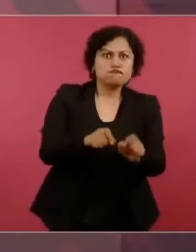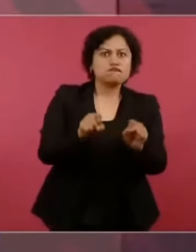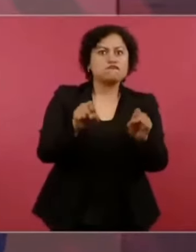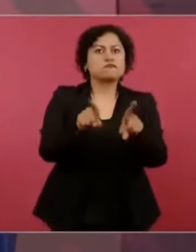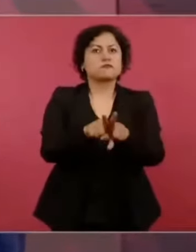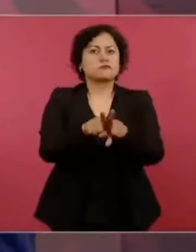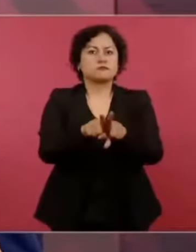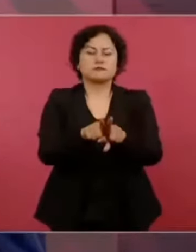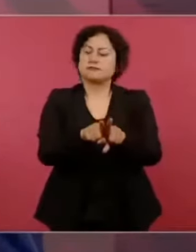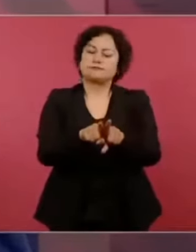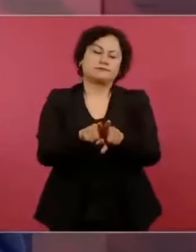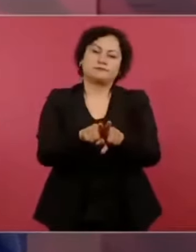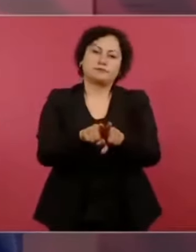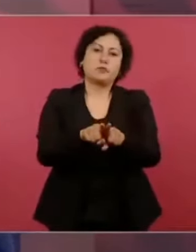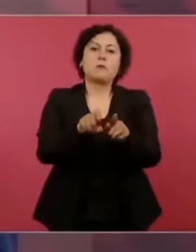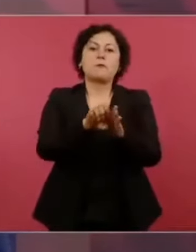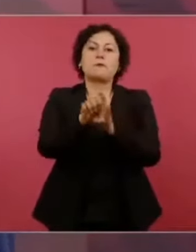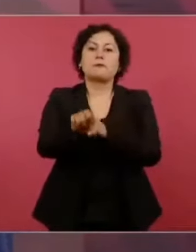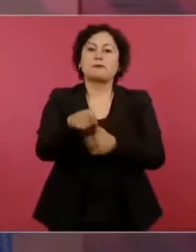esa máxima de que